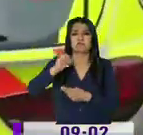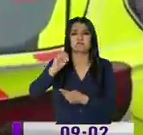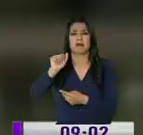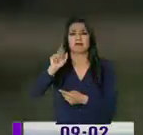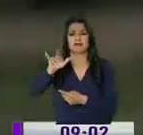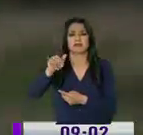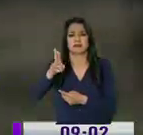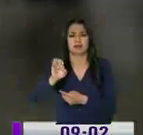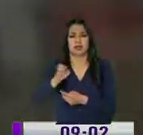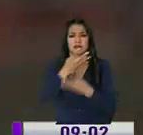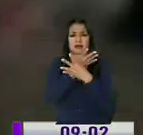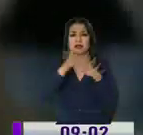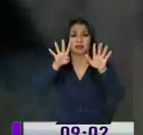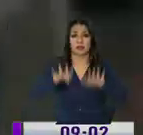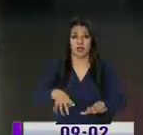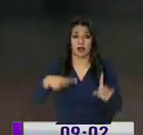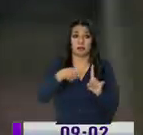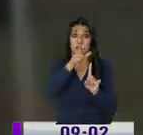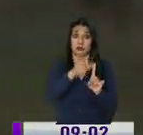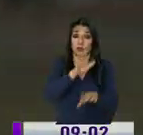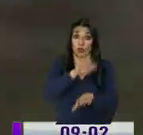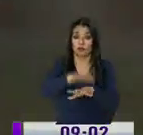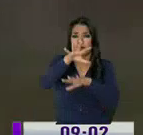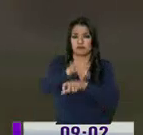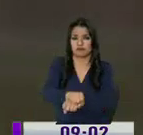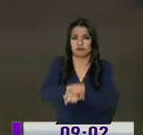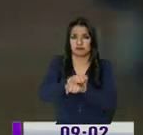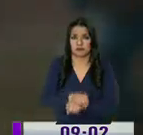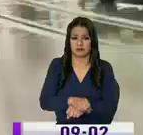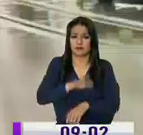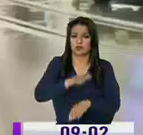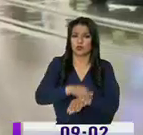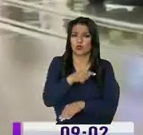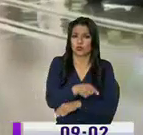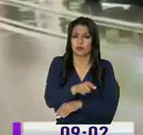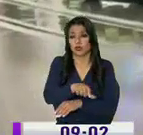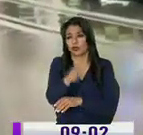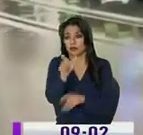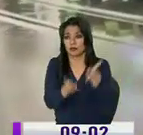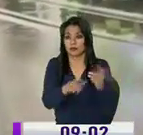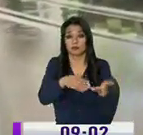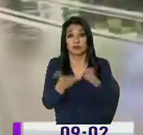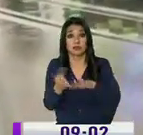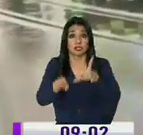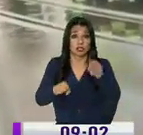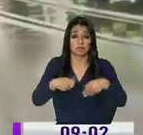Inglaterra. El atacante ha sido detenido y hasta el momento se desconoce si existen víctimas fatales.